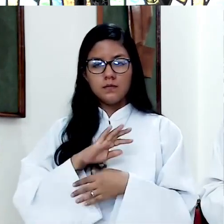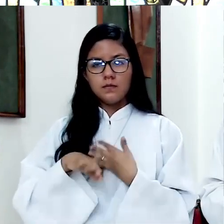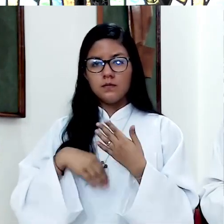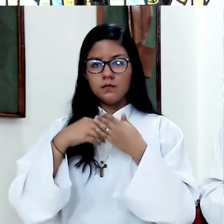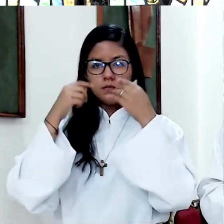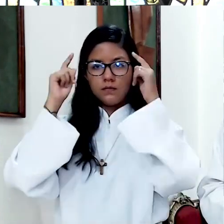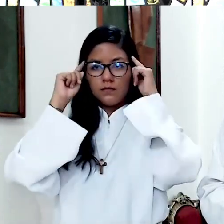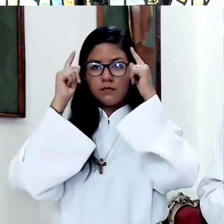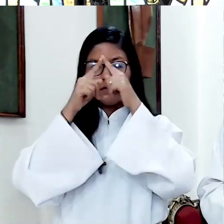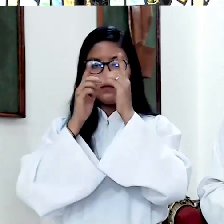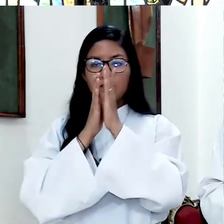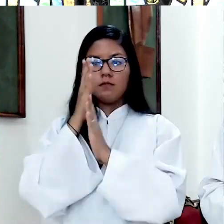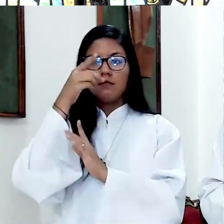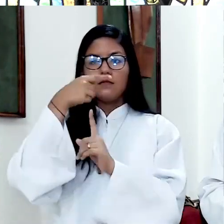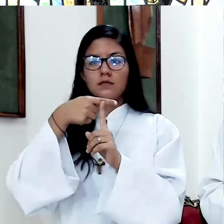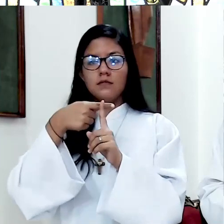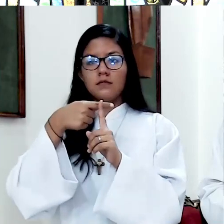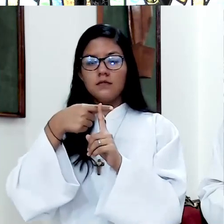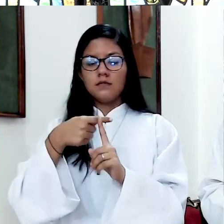Iglesia.